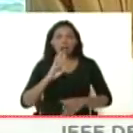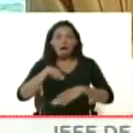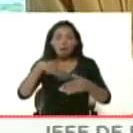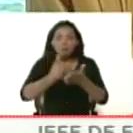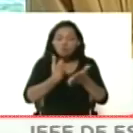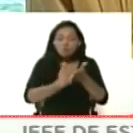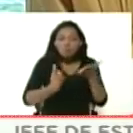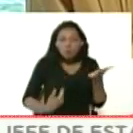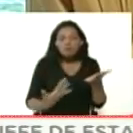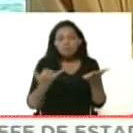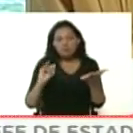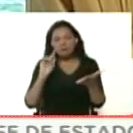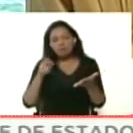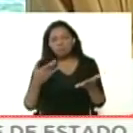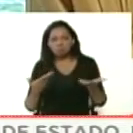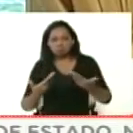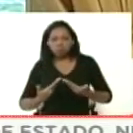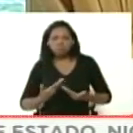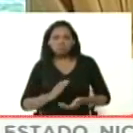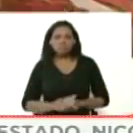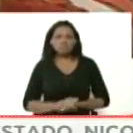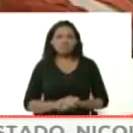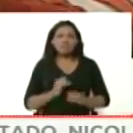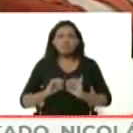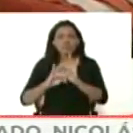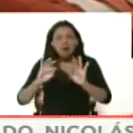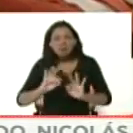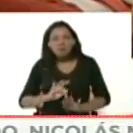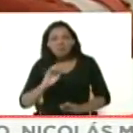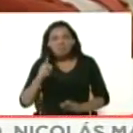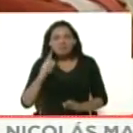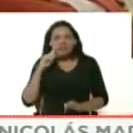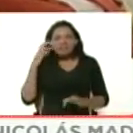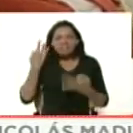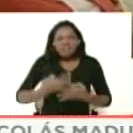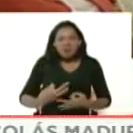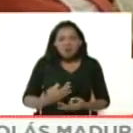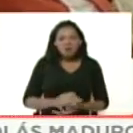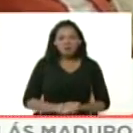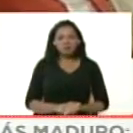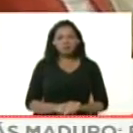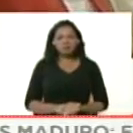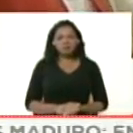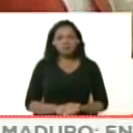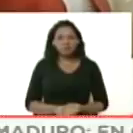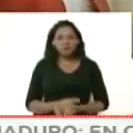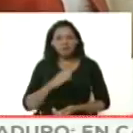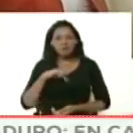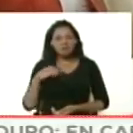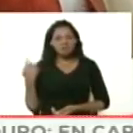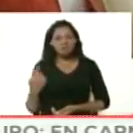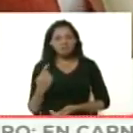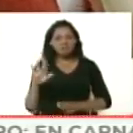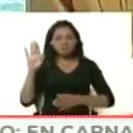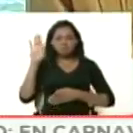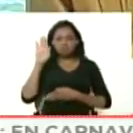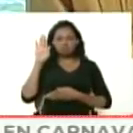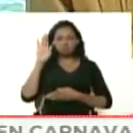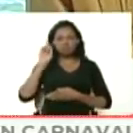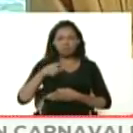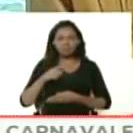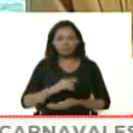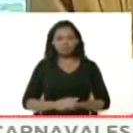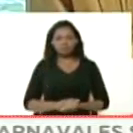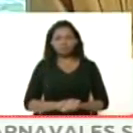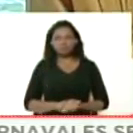propuestas, y sobre todo tenga la seguridad de nuestro absoluto compromiso